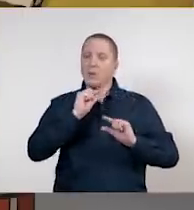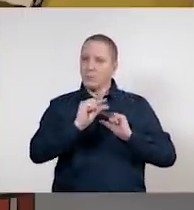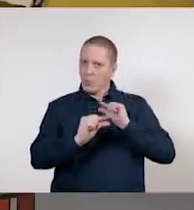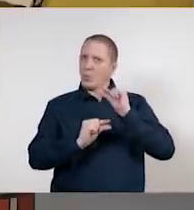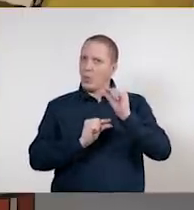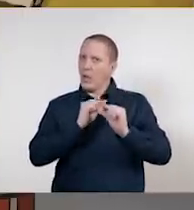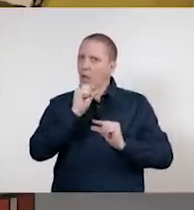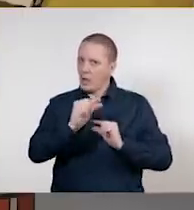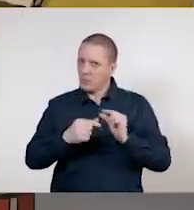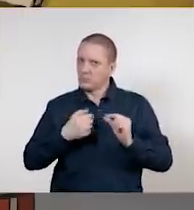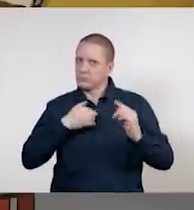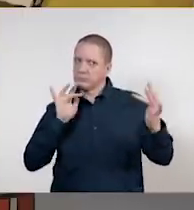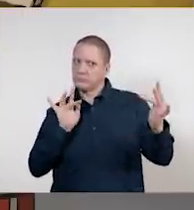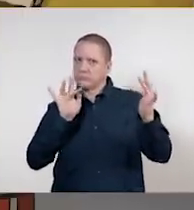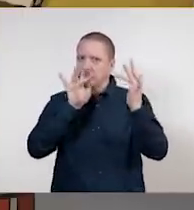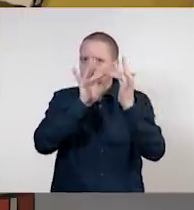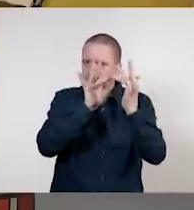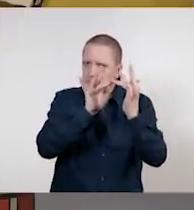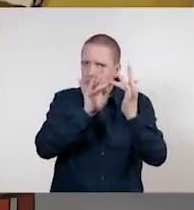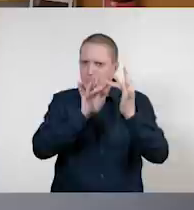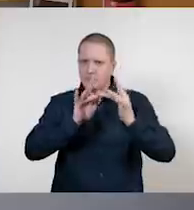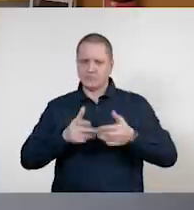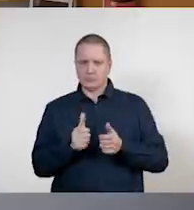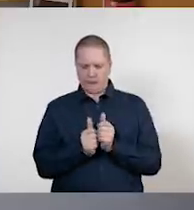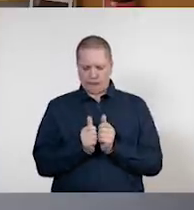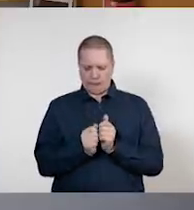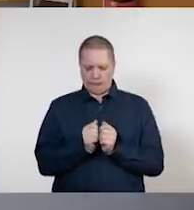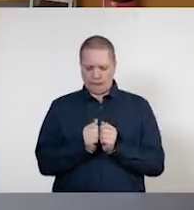que conectar con ellos.